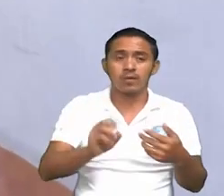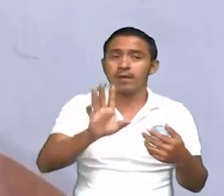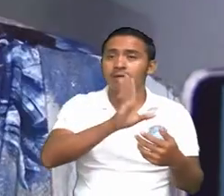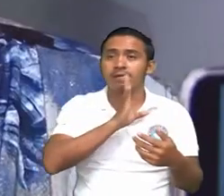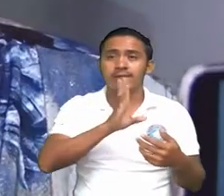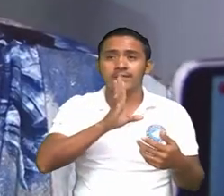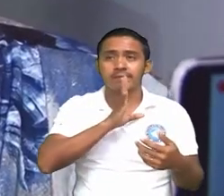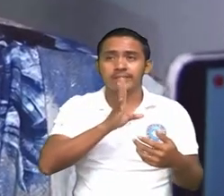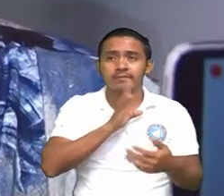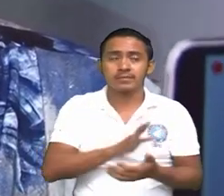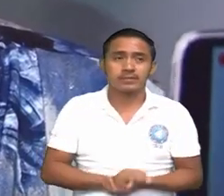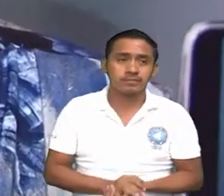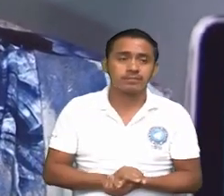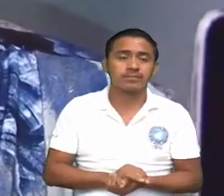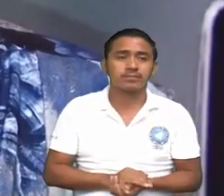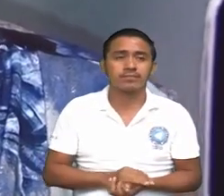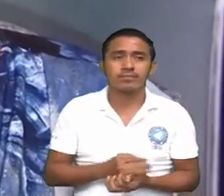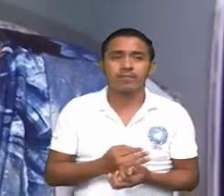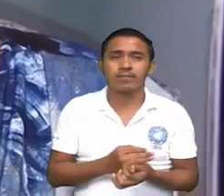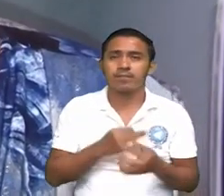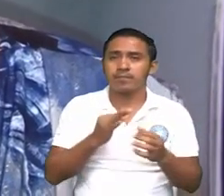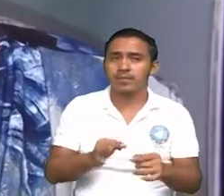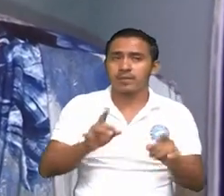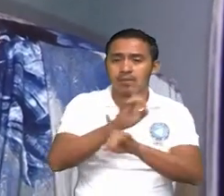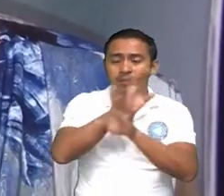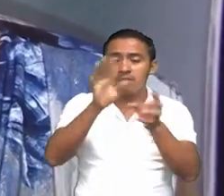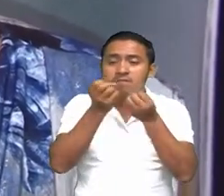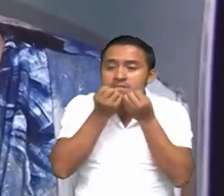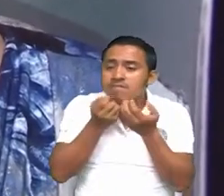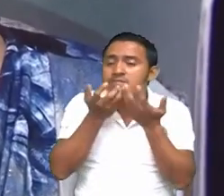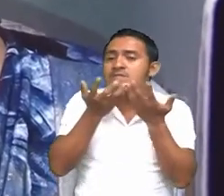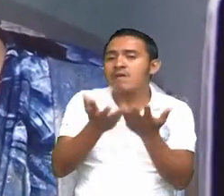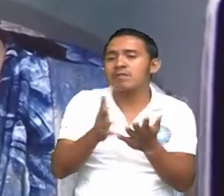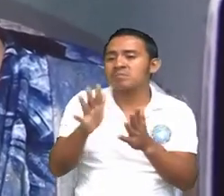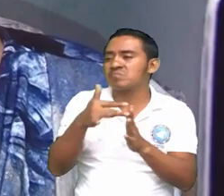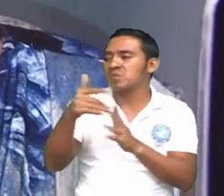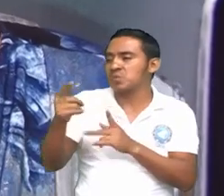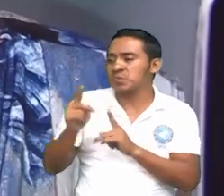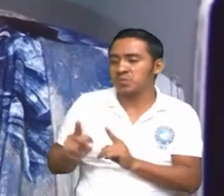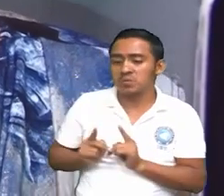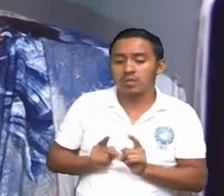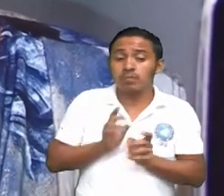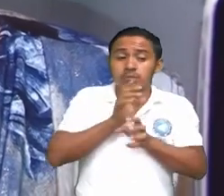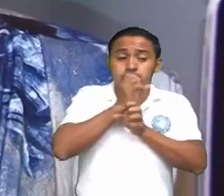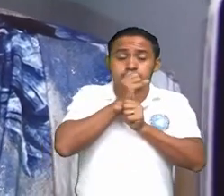hablado, el no haber confesado ni entregado a ningún compañero.